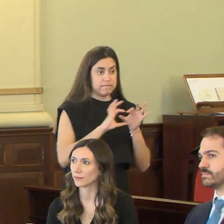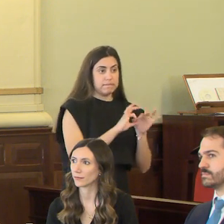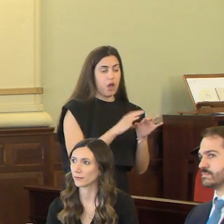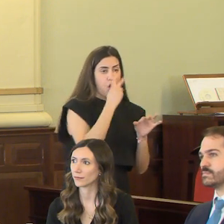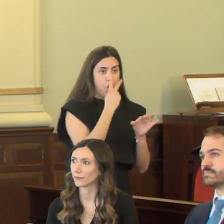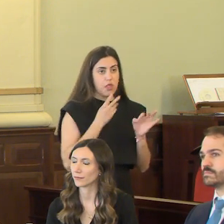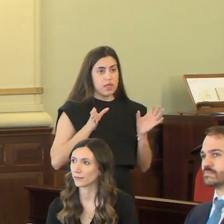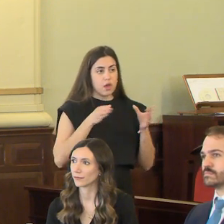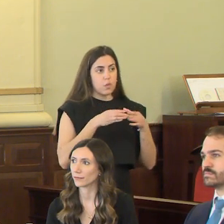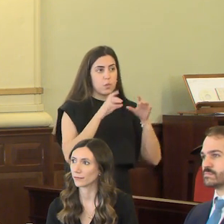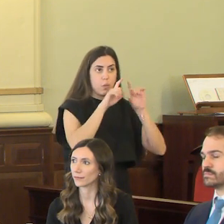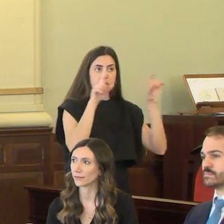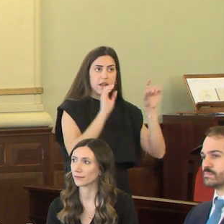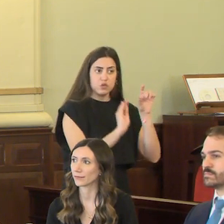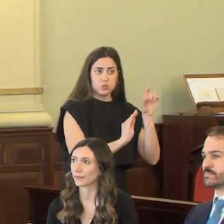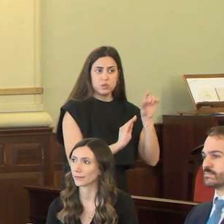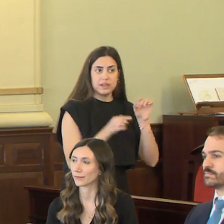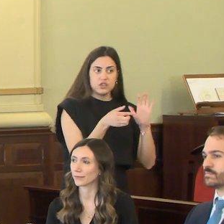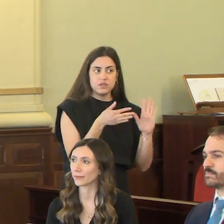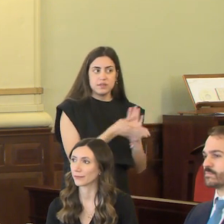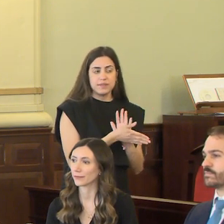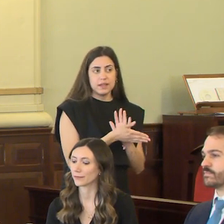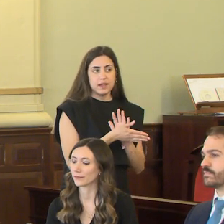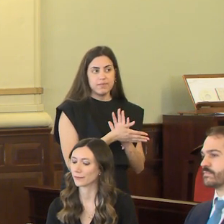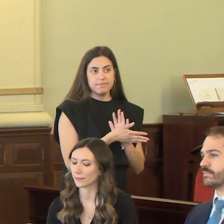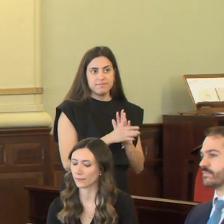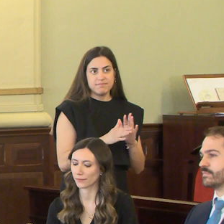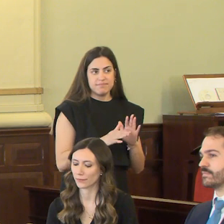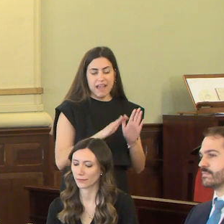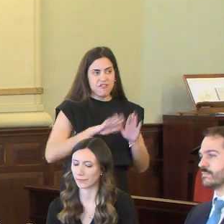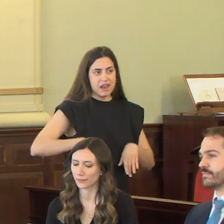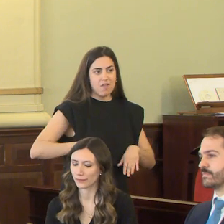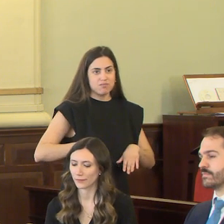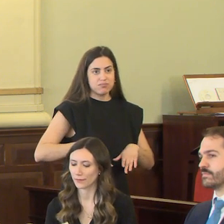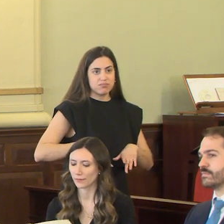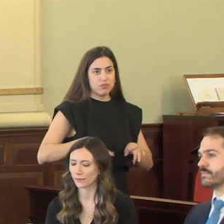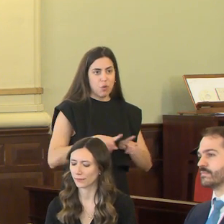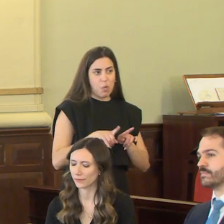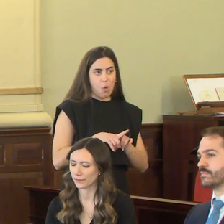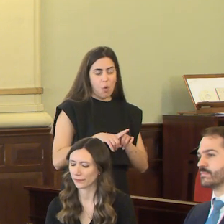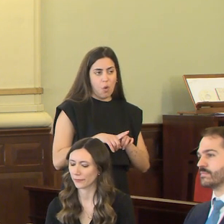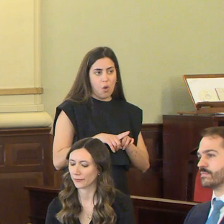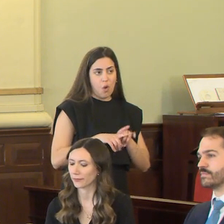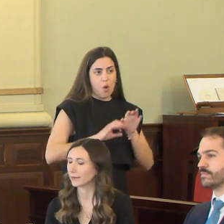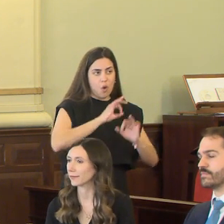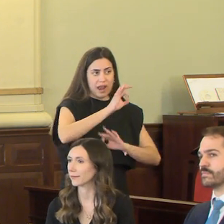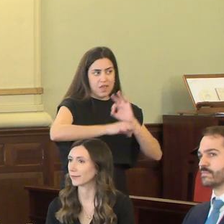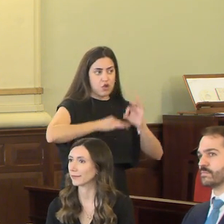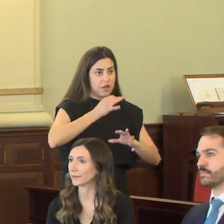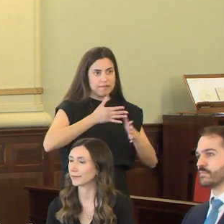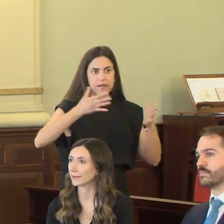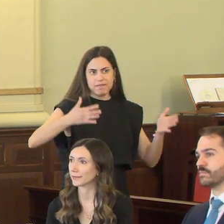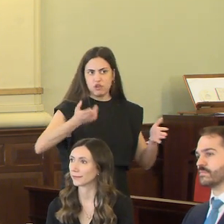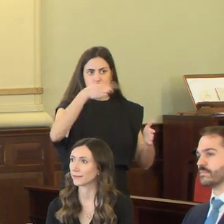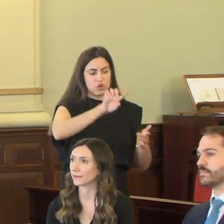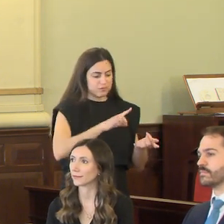ONCE y a su grupo empresarial, y eso demuestra a las claras que es una gran organización y que la necesitamos. Y también,